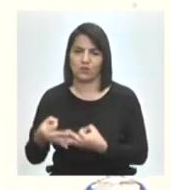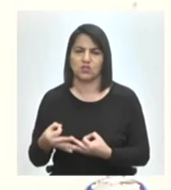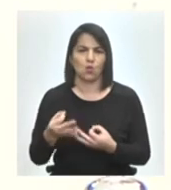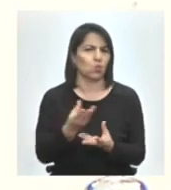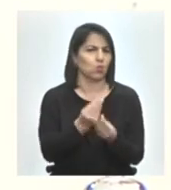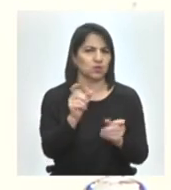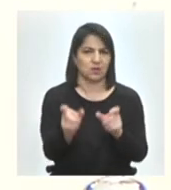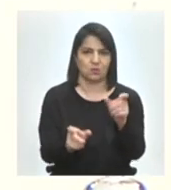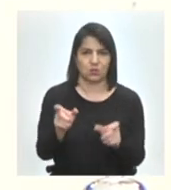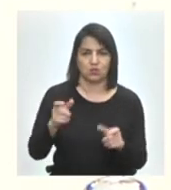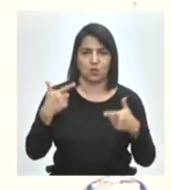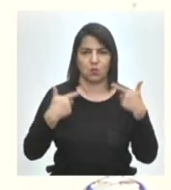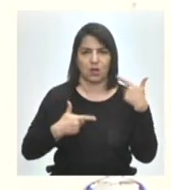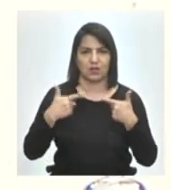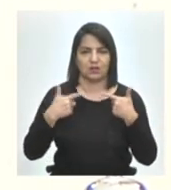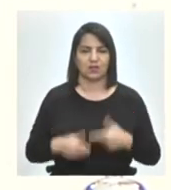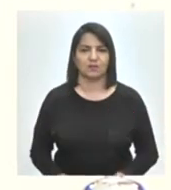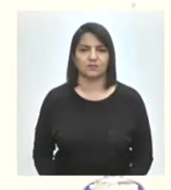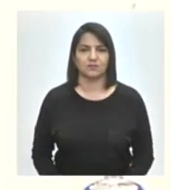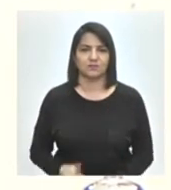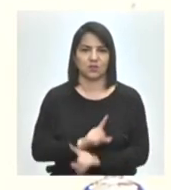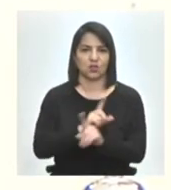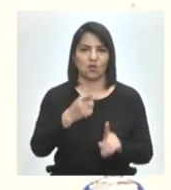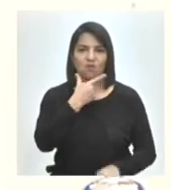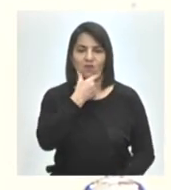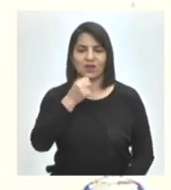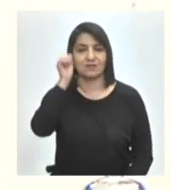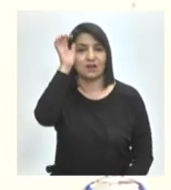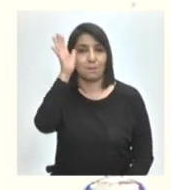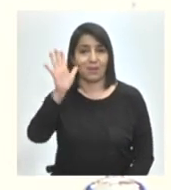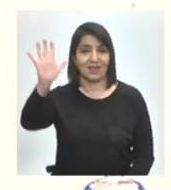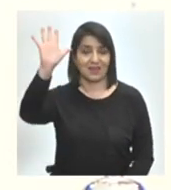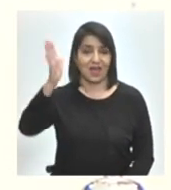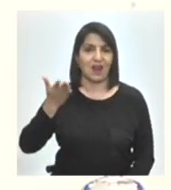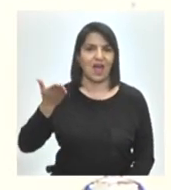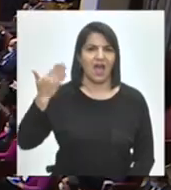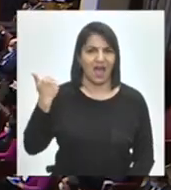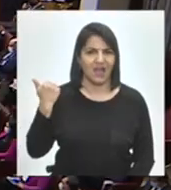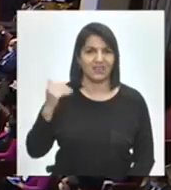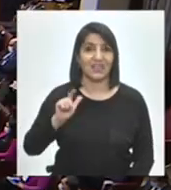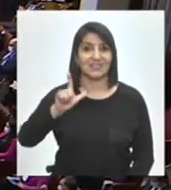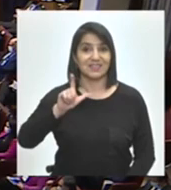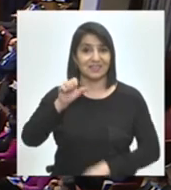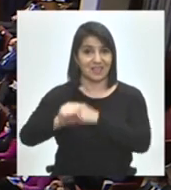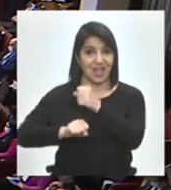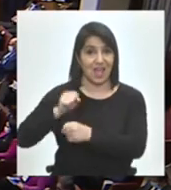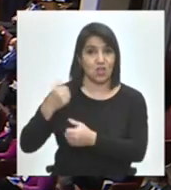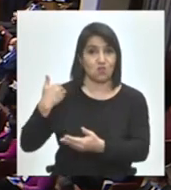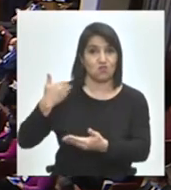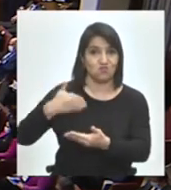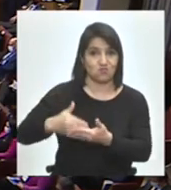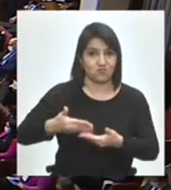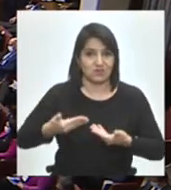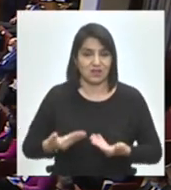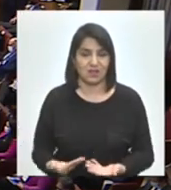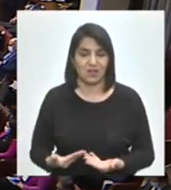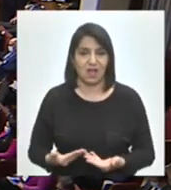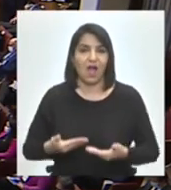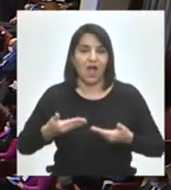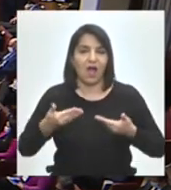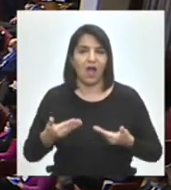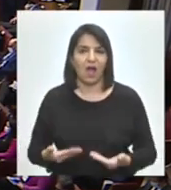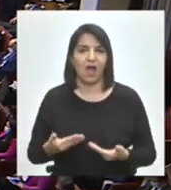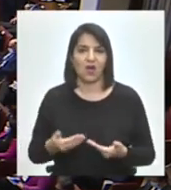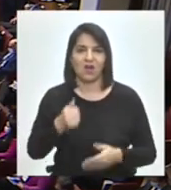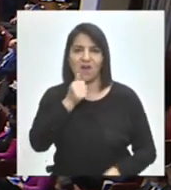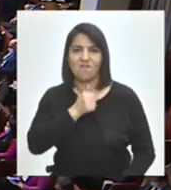mundo político. No era fácil imaginar entonces que tan solo 7 años más tarde nos encontraríamos a menos